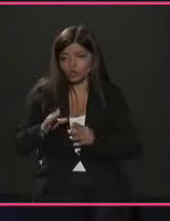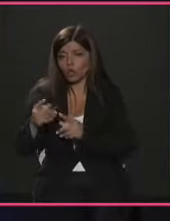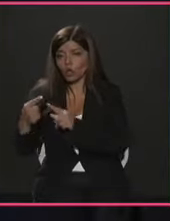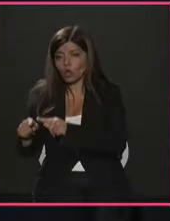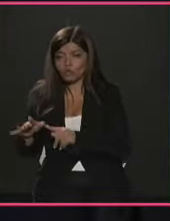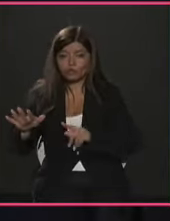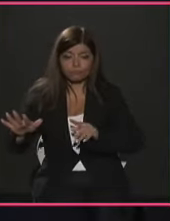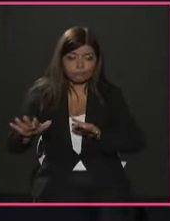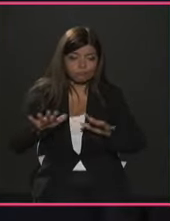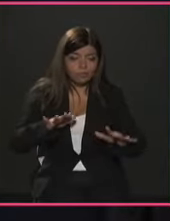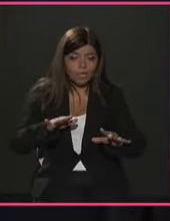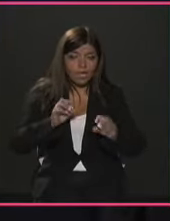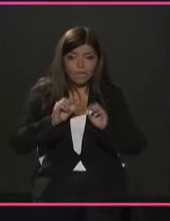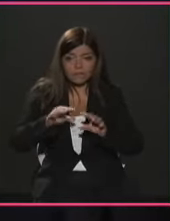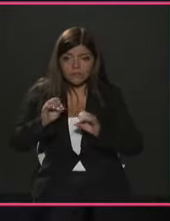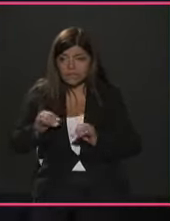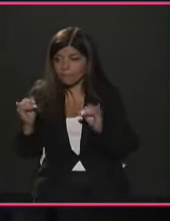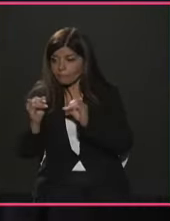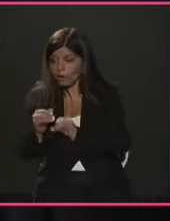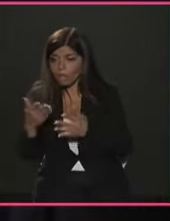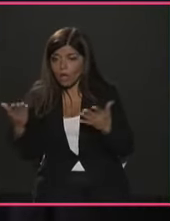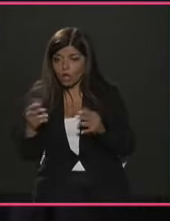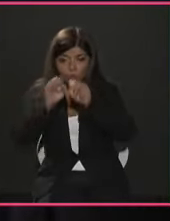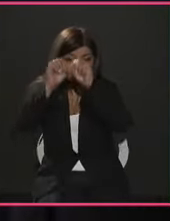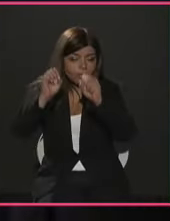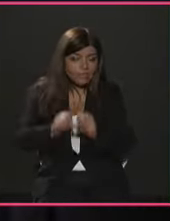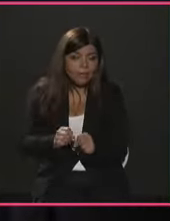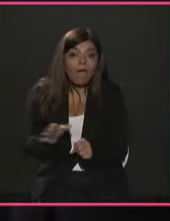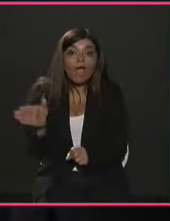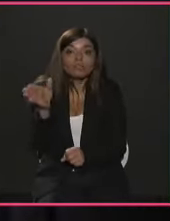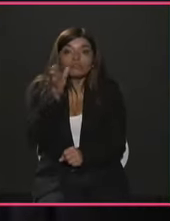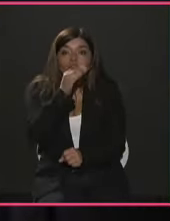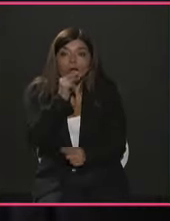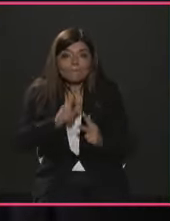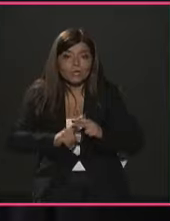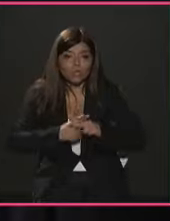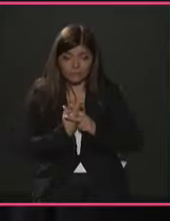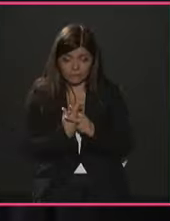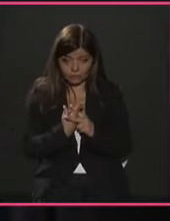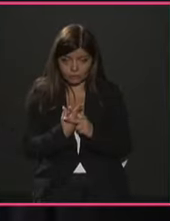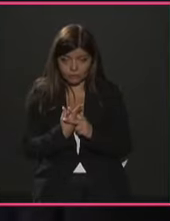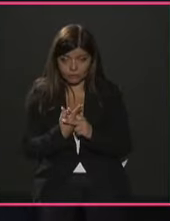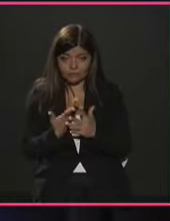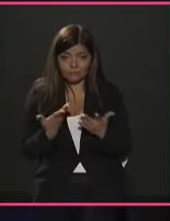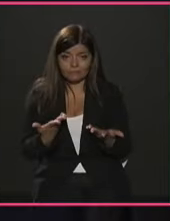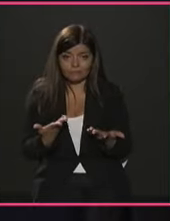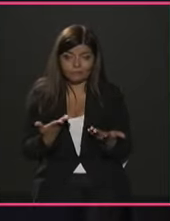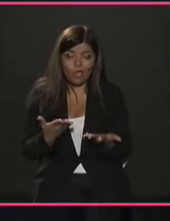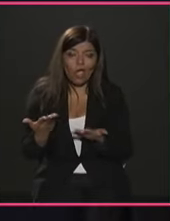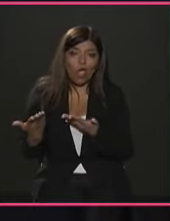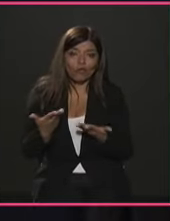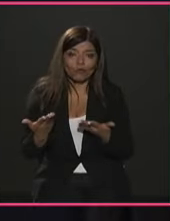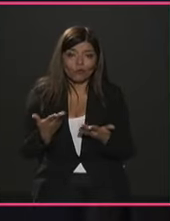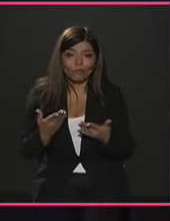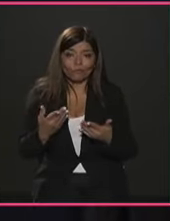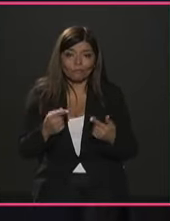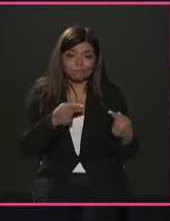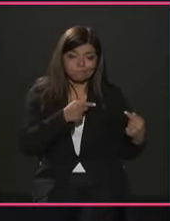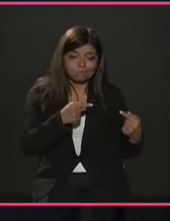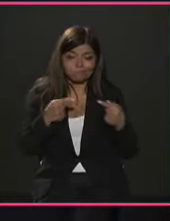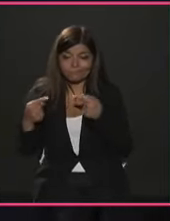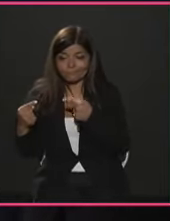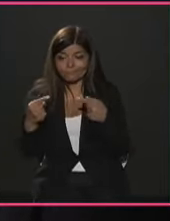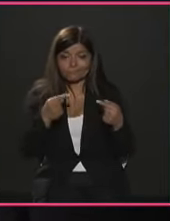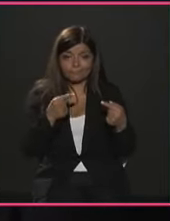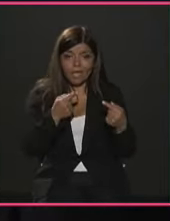sector Entonces no podemos tener un match entre lo sectorial y lo